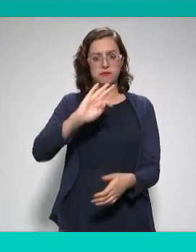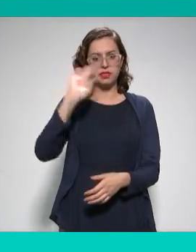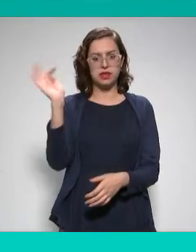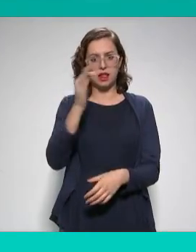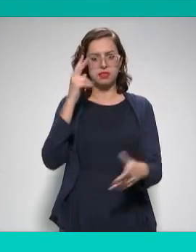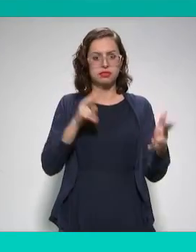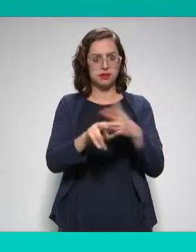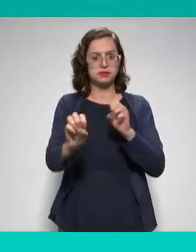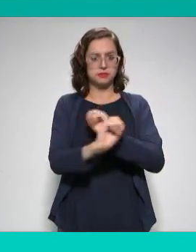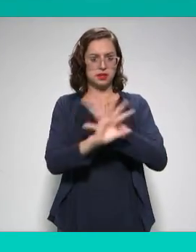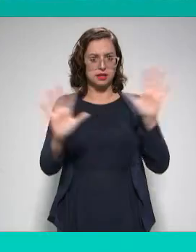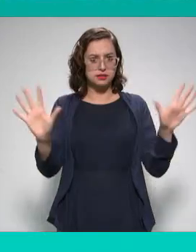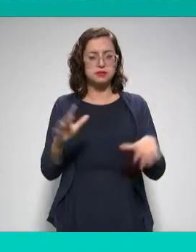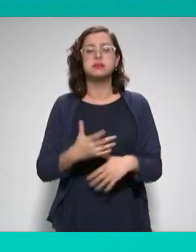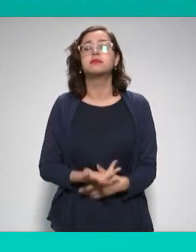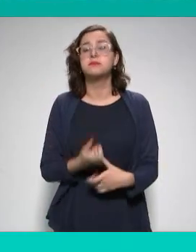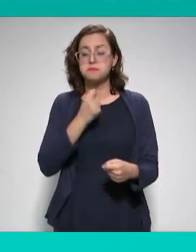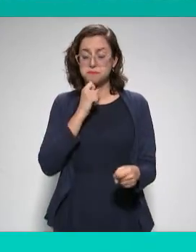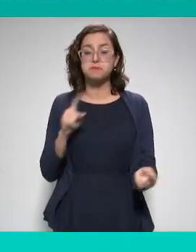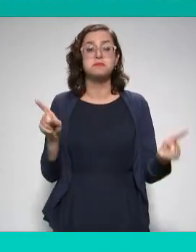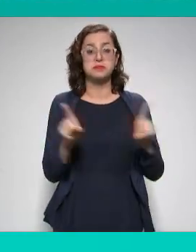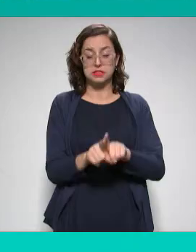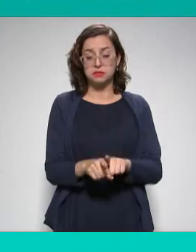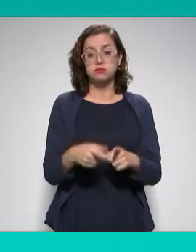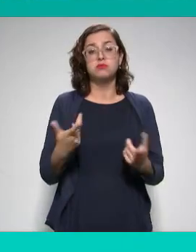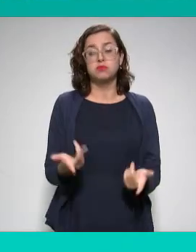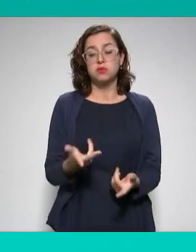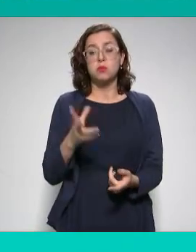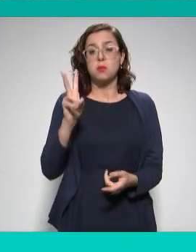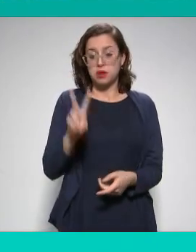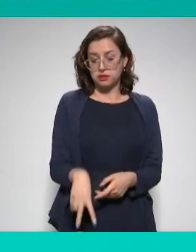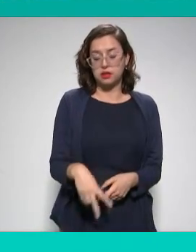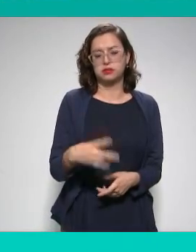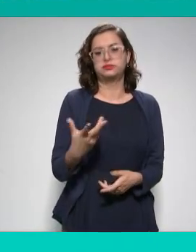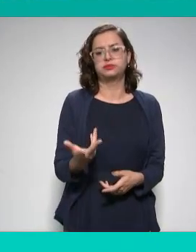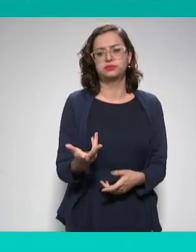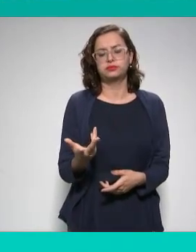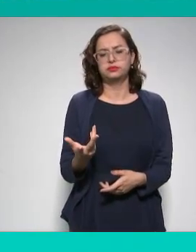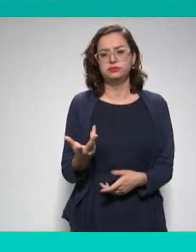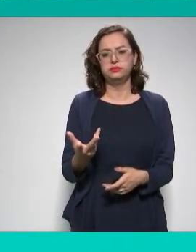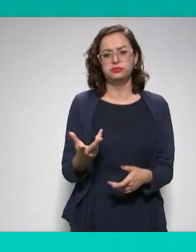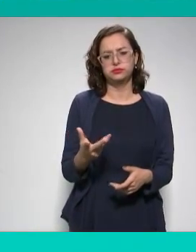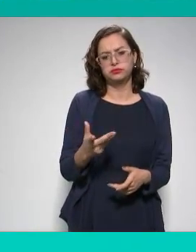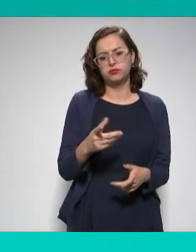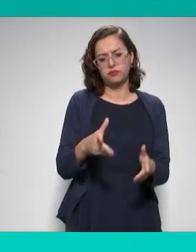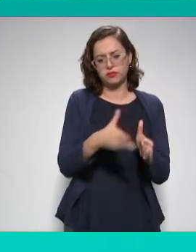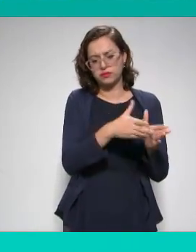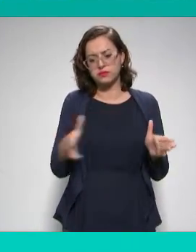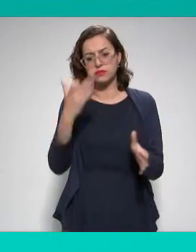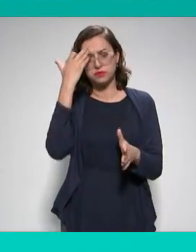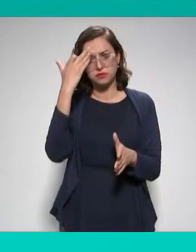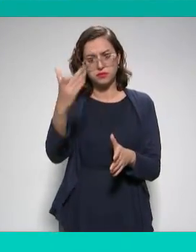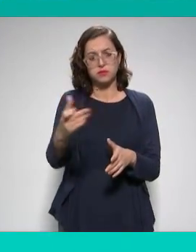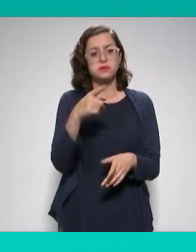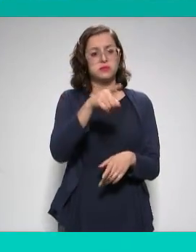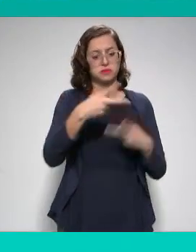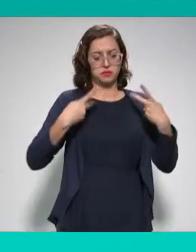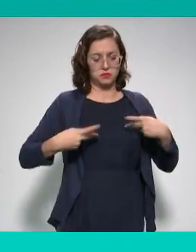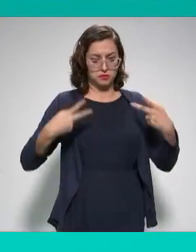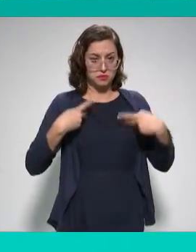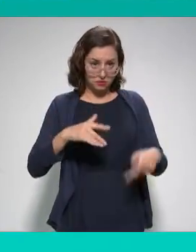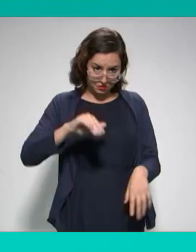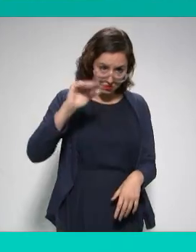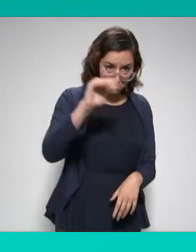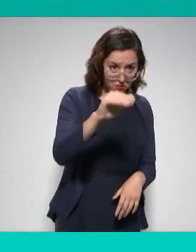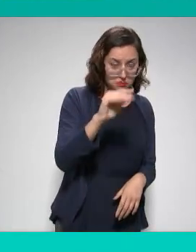pública por otro lado si bien es cierto durante la sustanciación el sujeto obligado dio atención a la solicitud